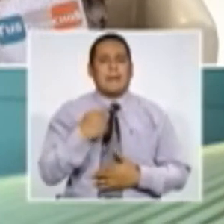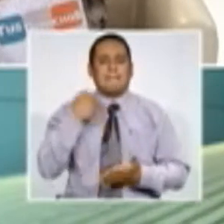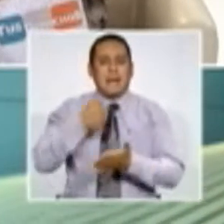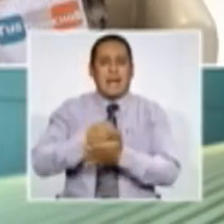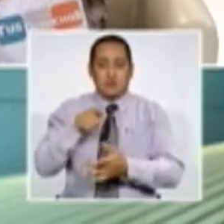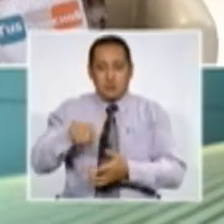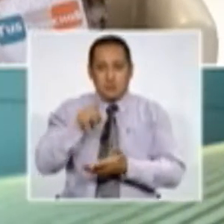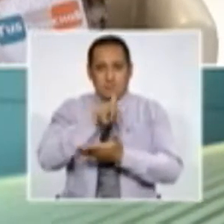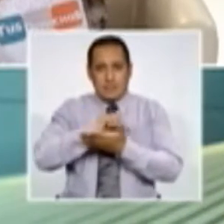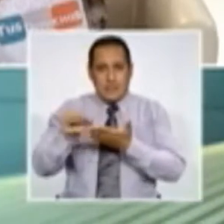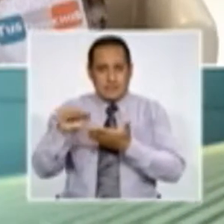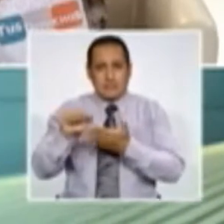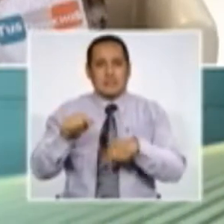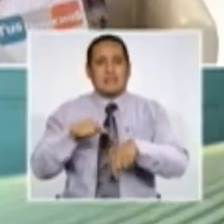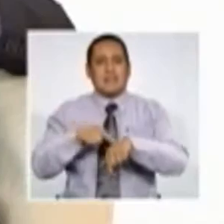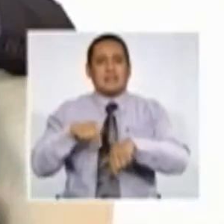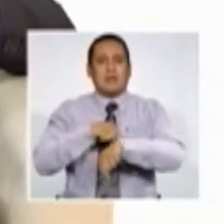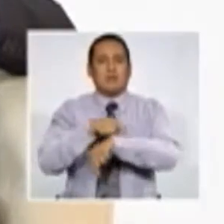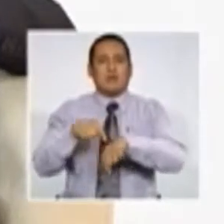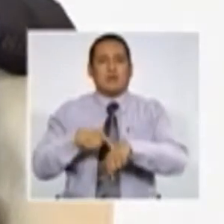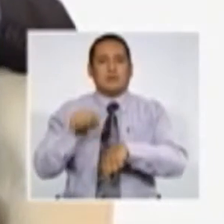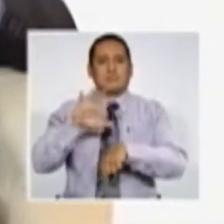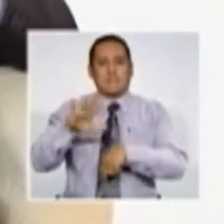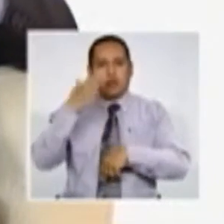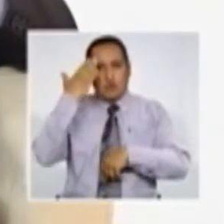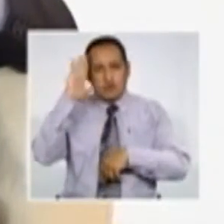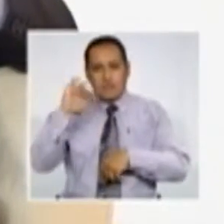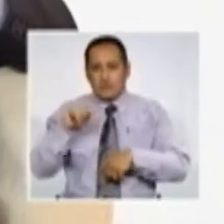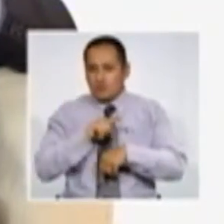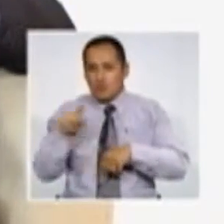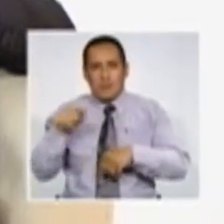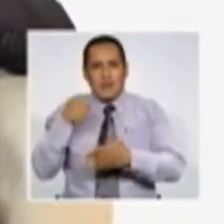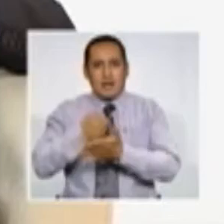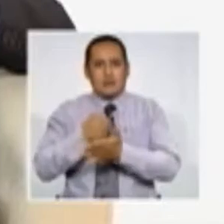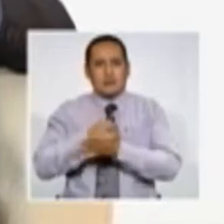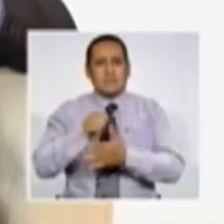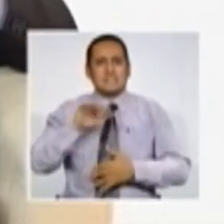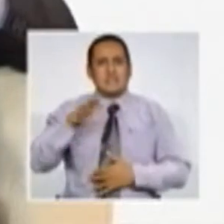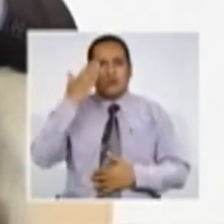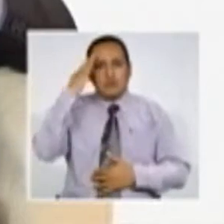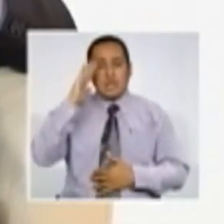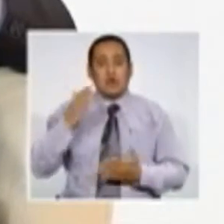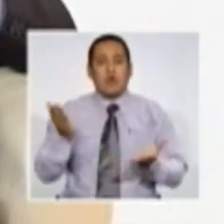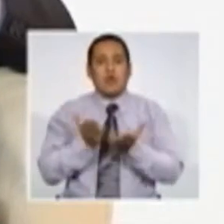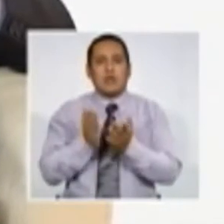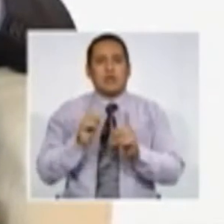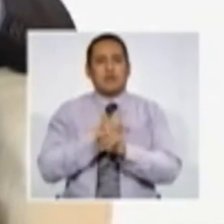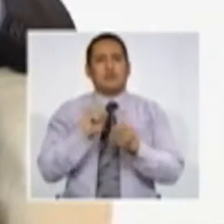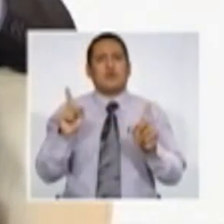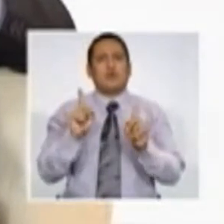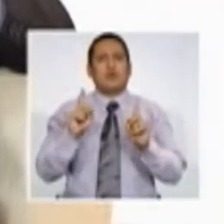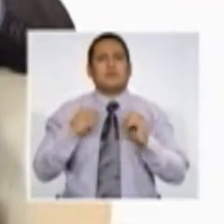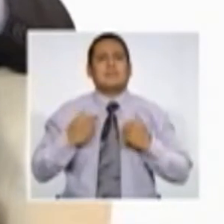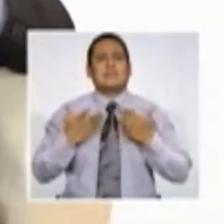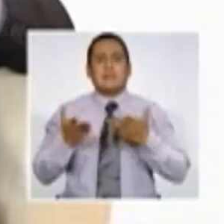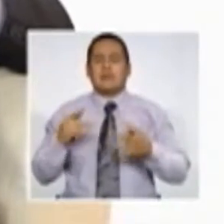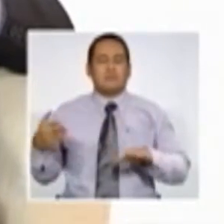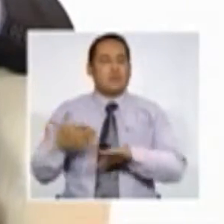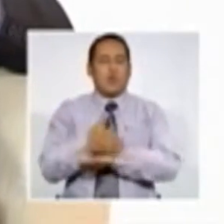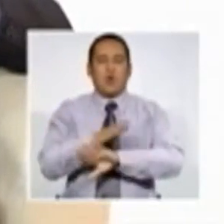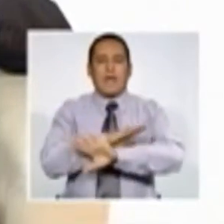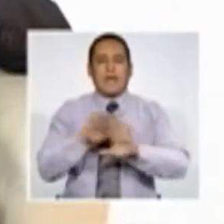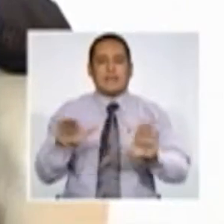supongamos, tú tenías que pagar la pensión de este mes y te retrasaste 5 días. Durante esos 5 días el colegio no